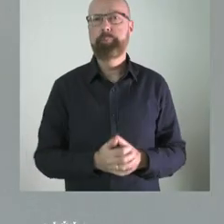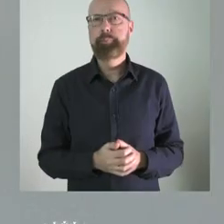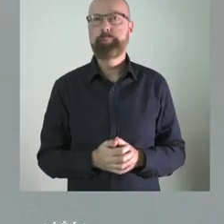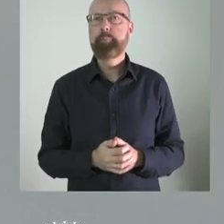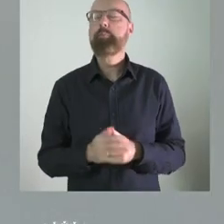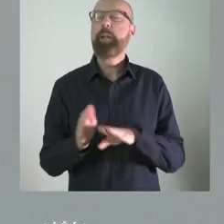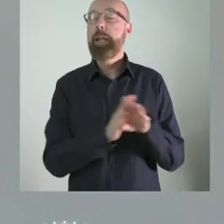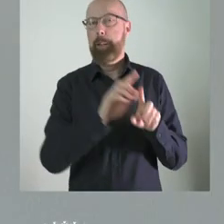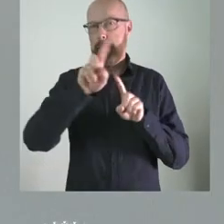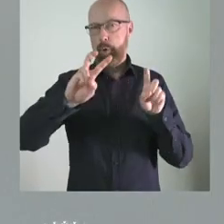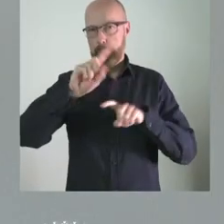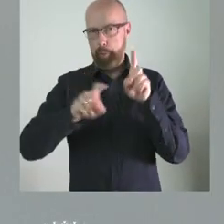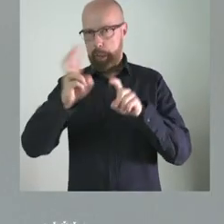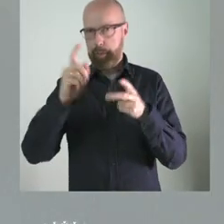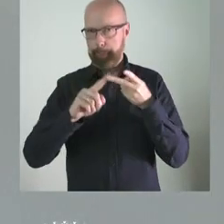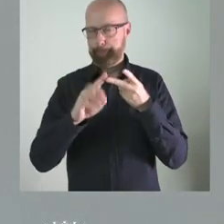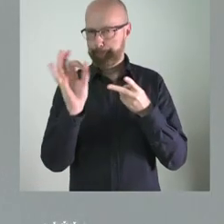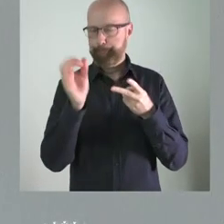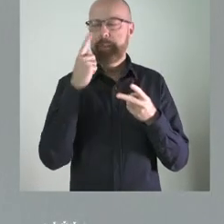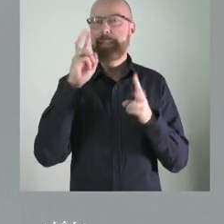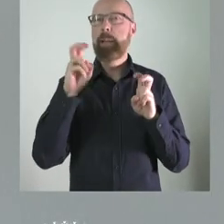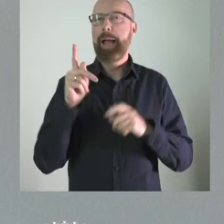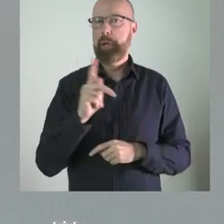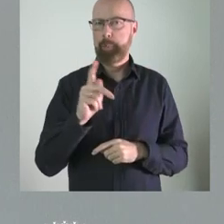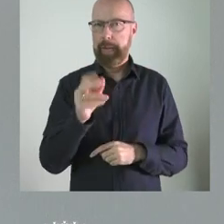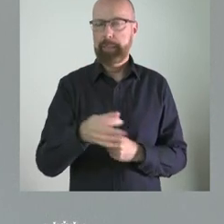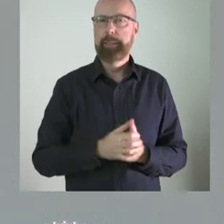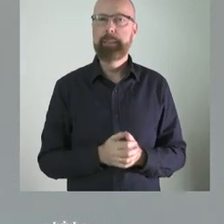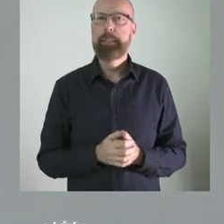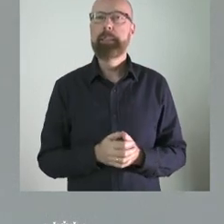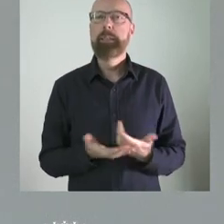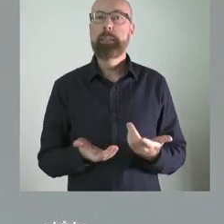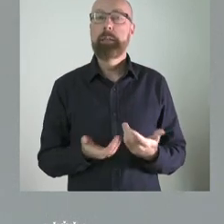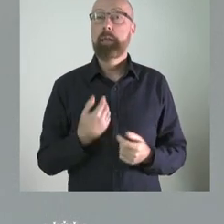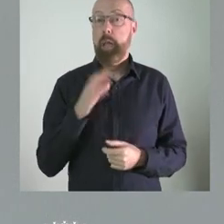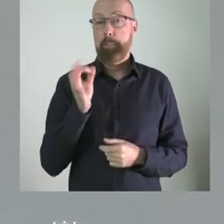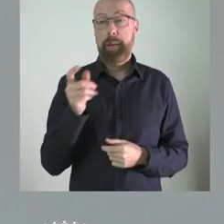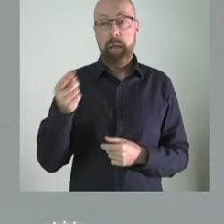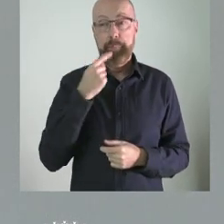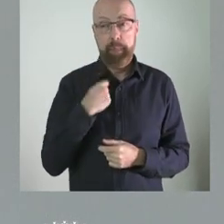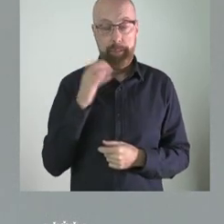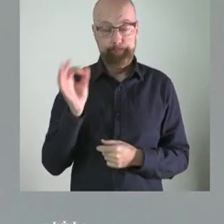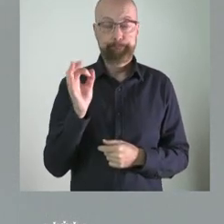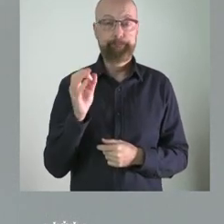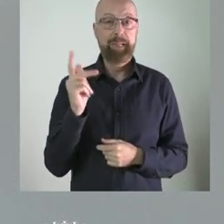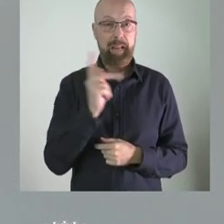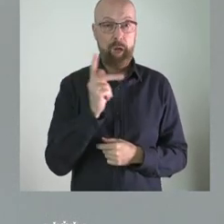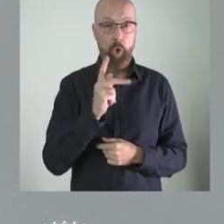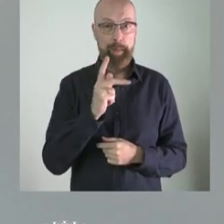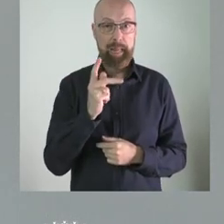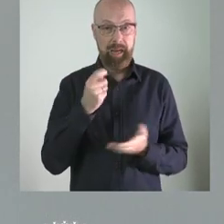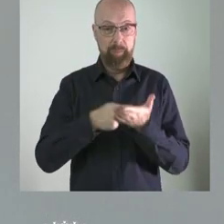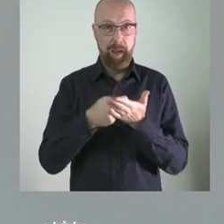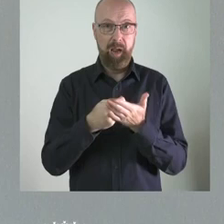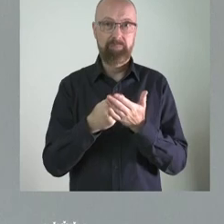kilometraje que lo tenía también aquí apuntado Es verdad que como usted dice el nivel de kilometraje en el conjunto